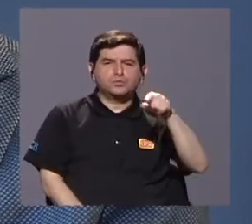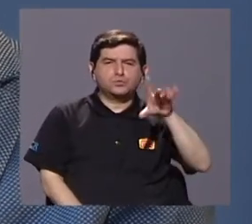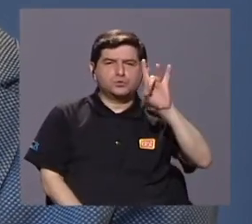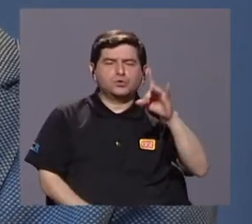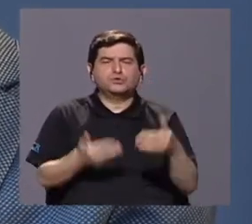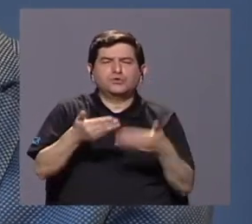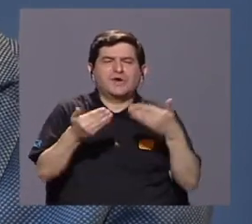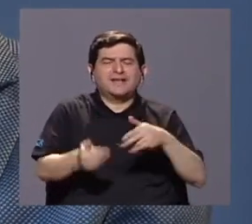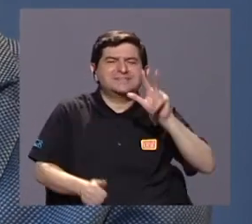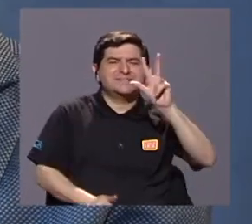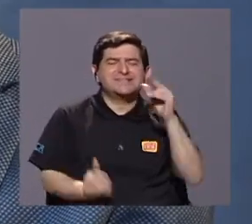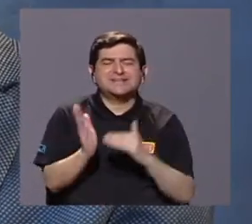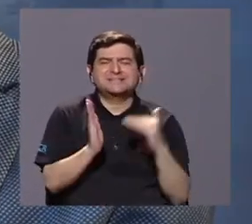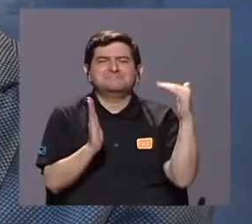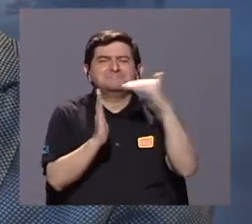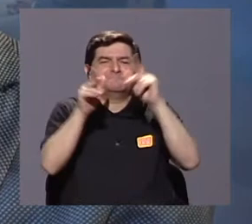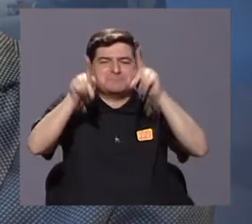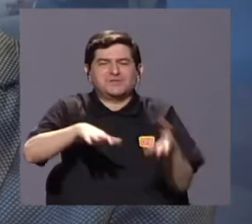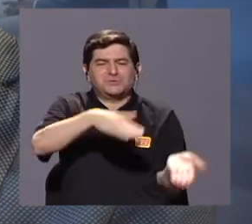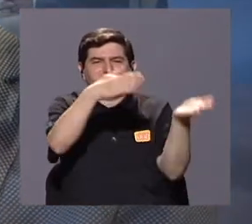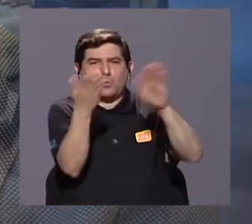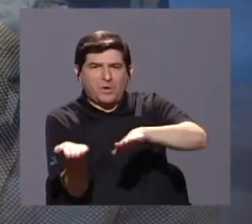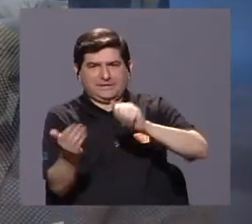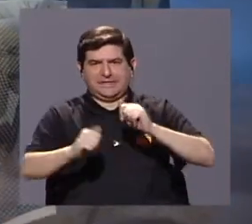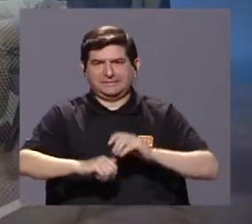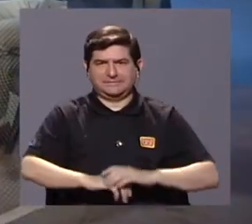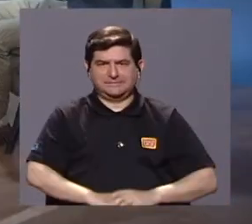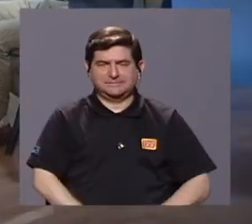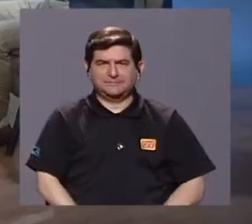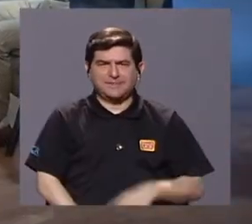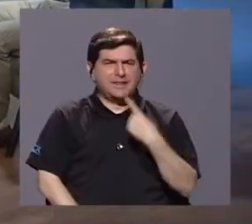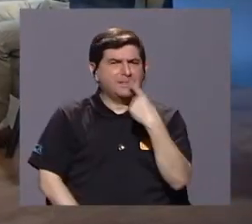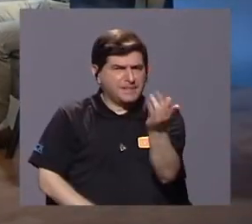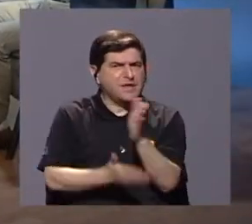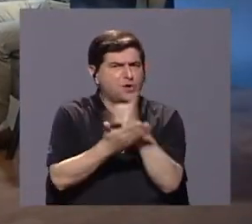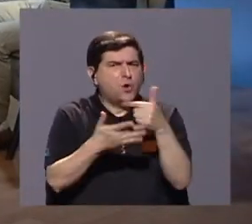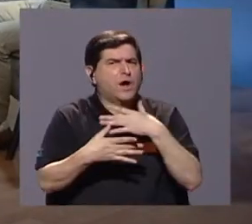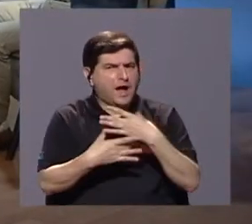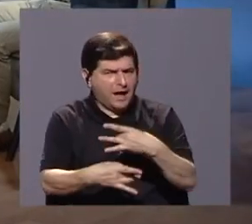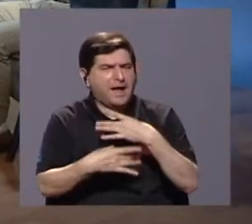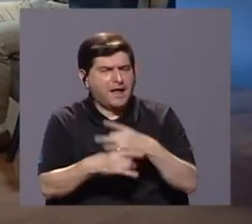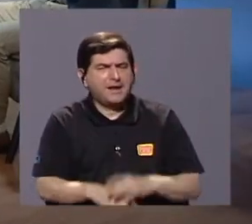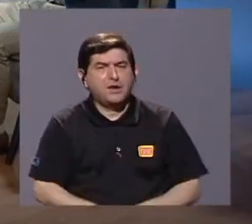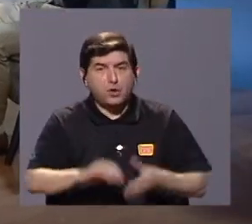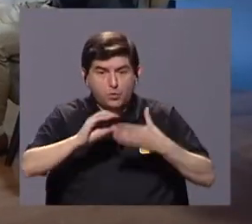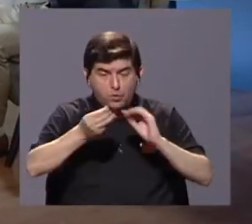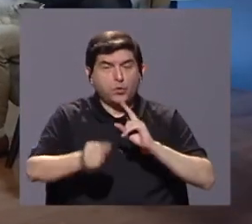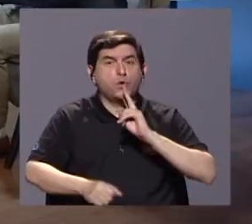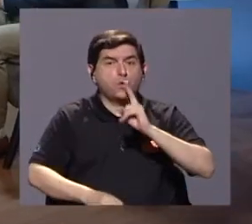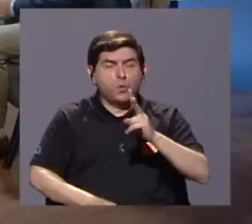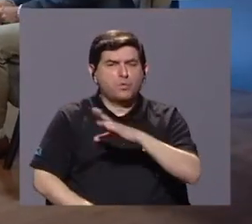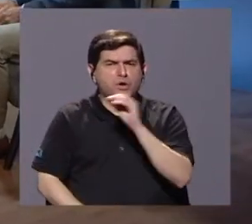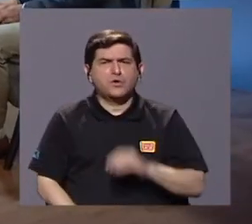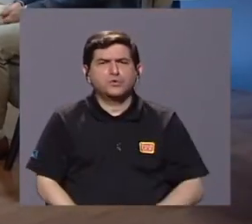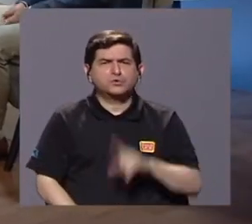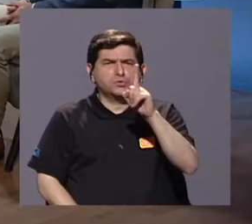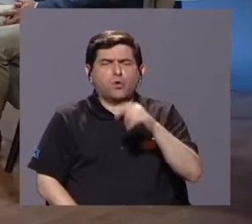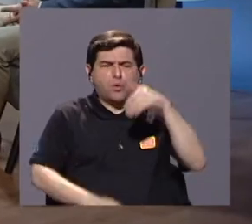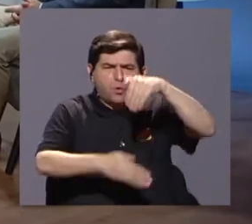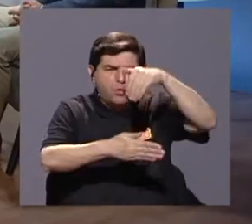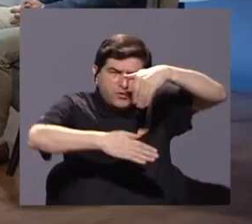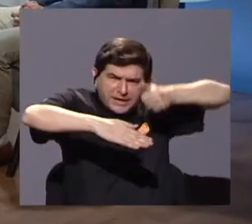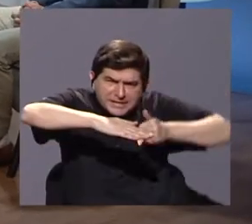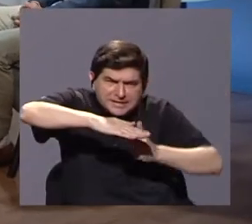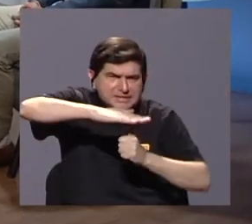3 millones de muertes. Sí, usted correcto, dijo algo interesante. ¿Son números reales o hay un subregistro en esto?